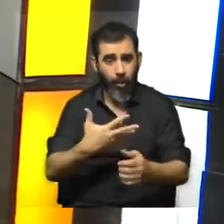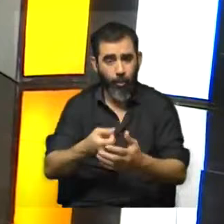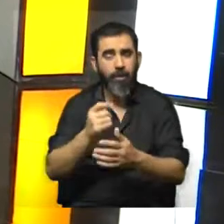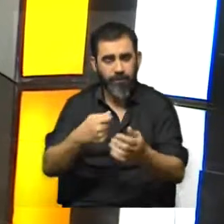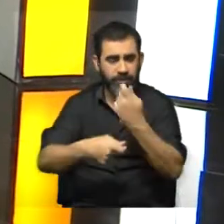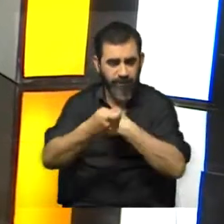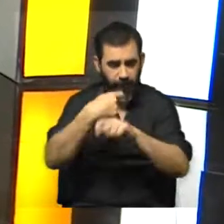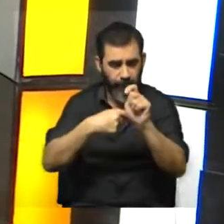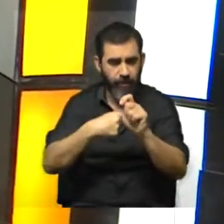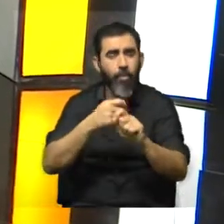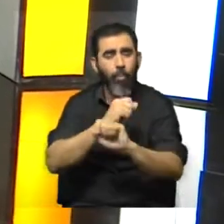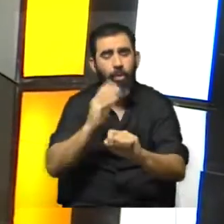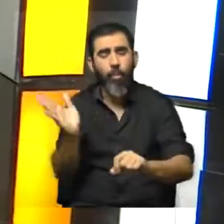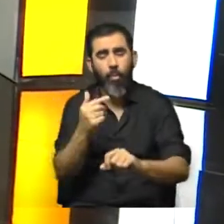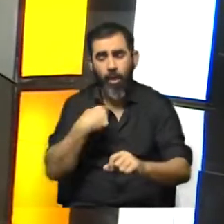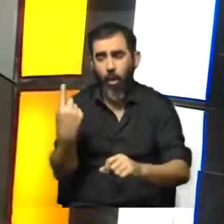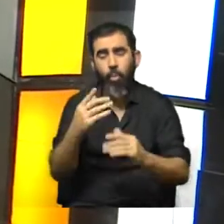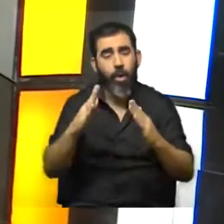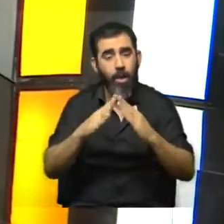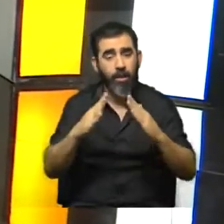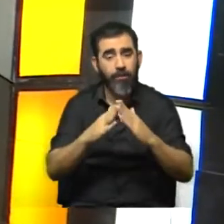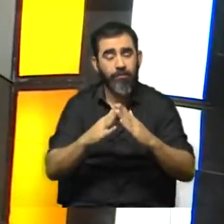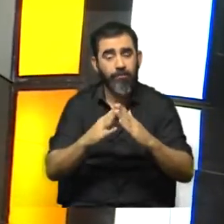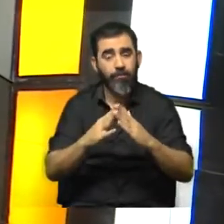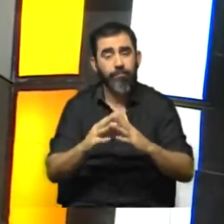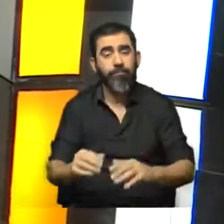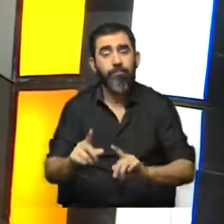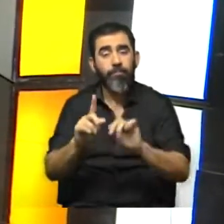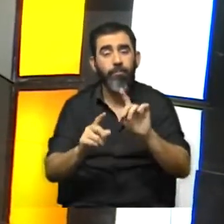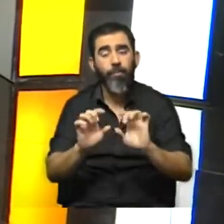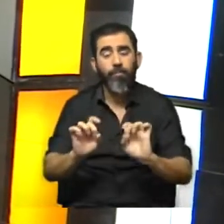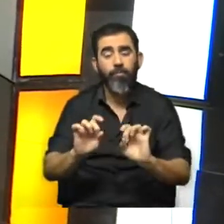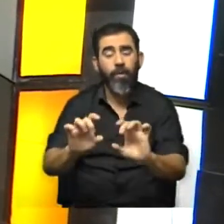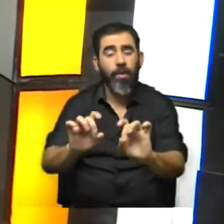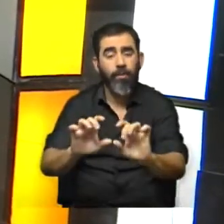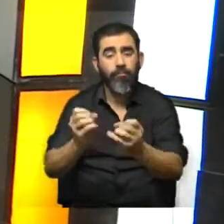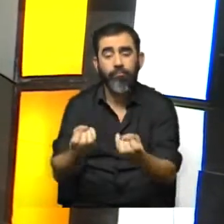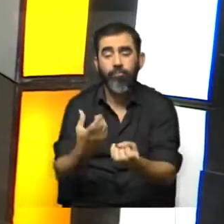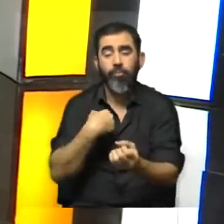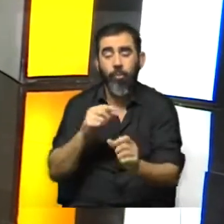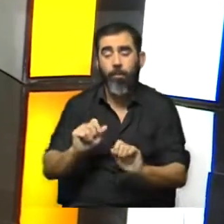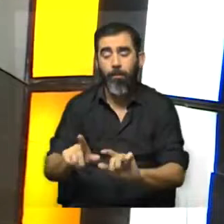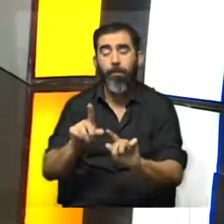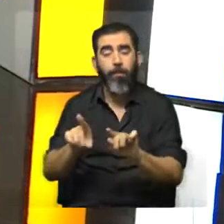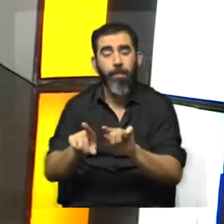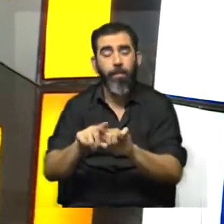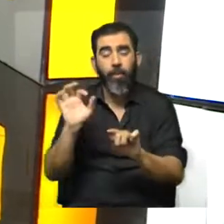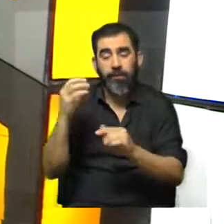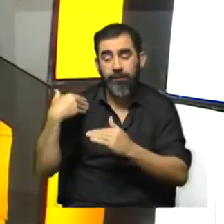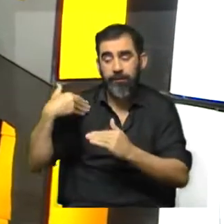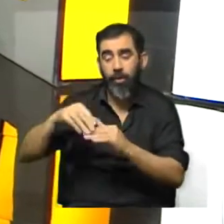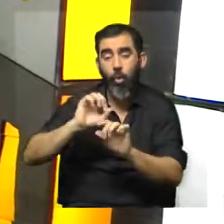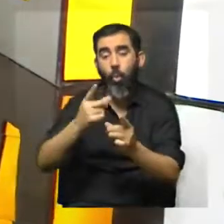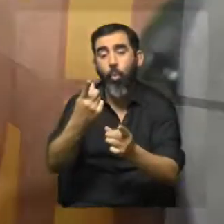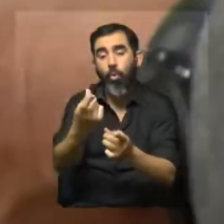venden, todos Sí. se pueden producir en la casa. Sí. Algunos son de fermentación espontánea, vos generás tu cultivo a partir de cero y otros precisás